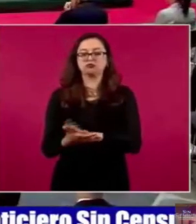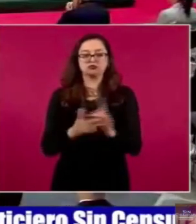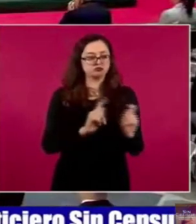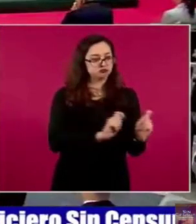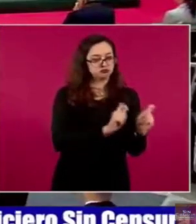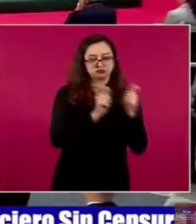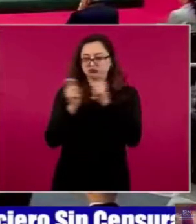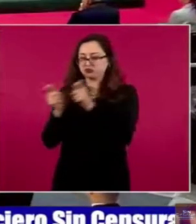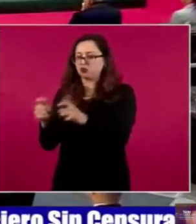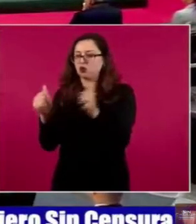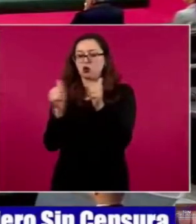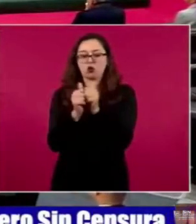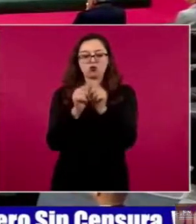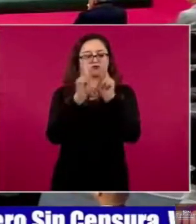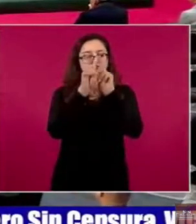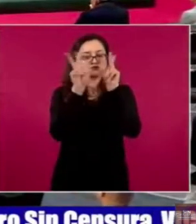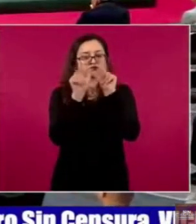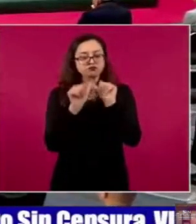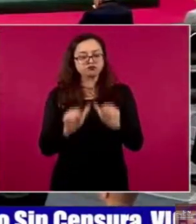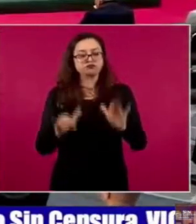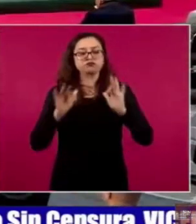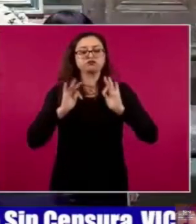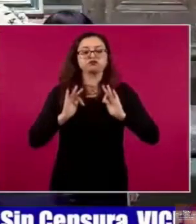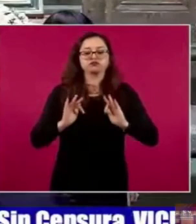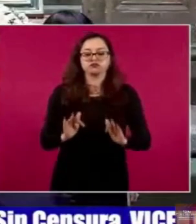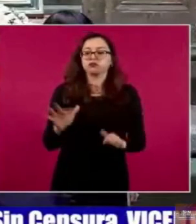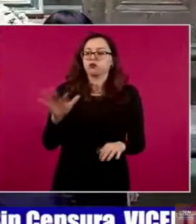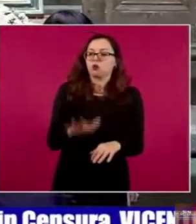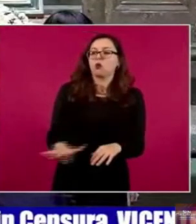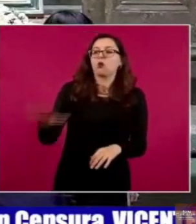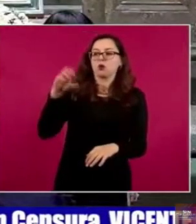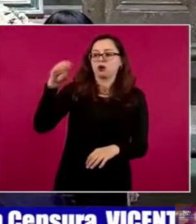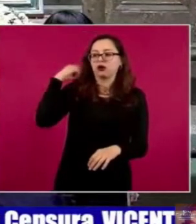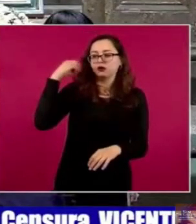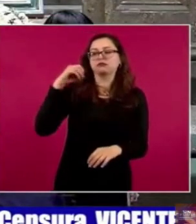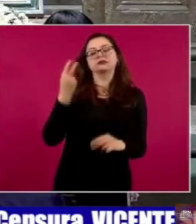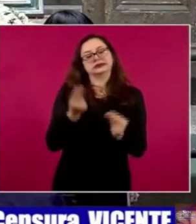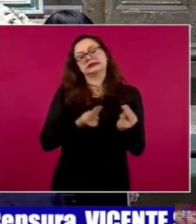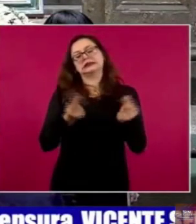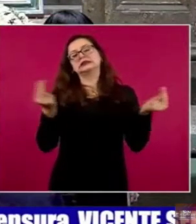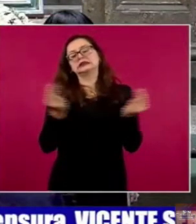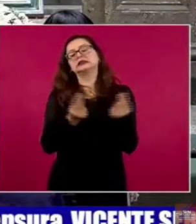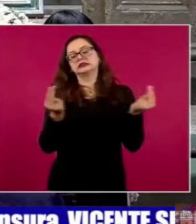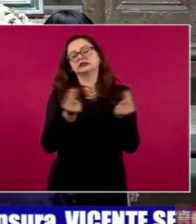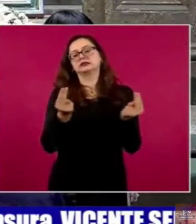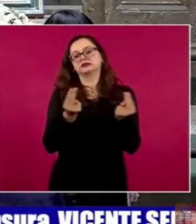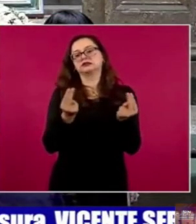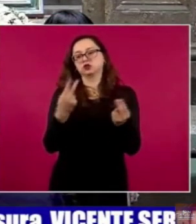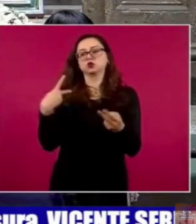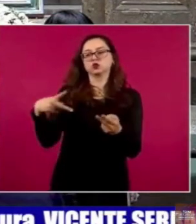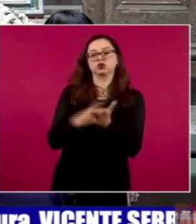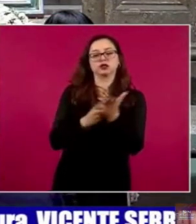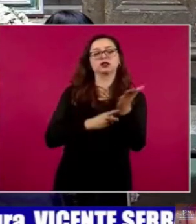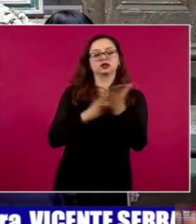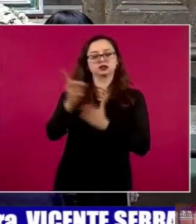en armonía, como lo merece el pueblo de Oaxaca.